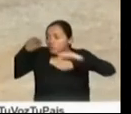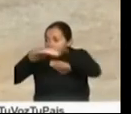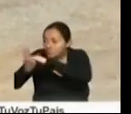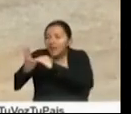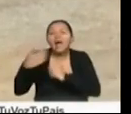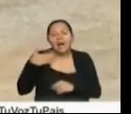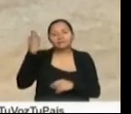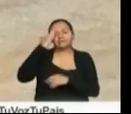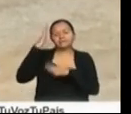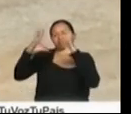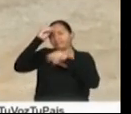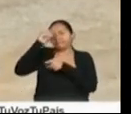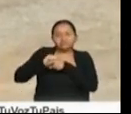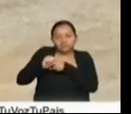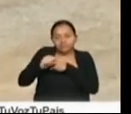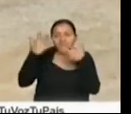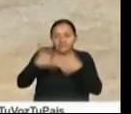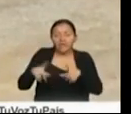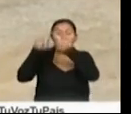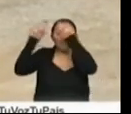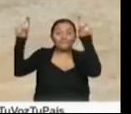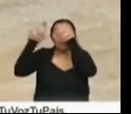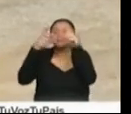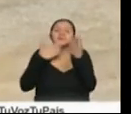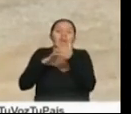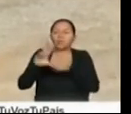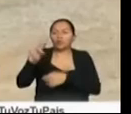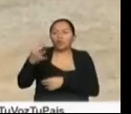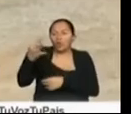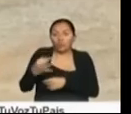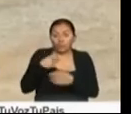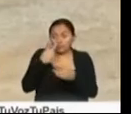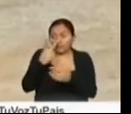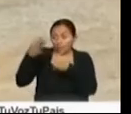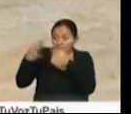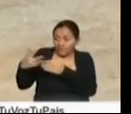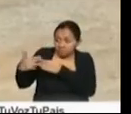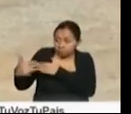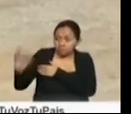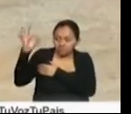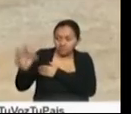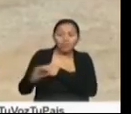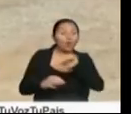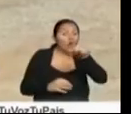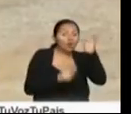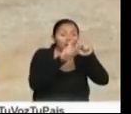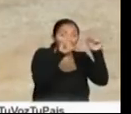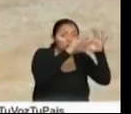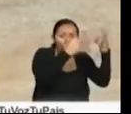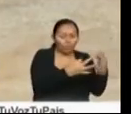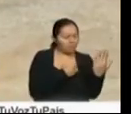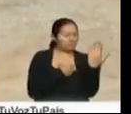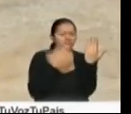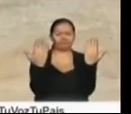aportando para que las empresas que no cumplen o no tienen estos niveles exclusivos de esta